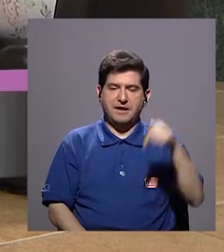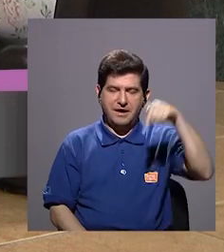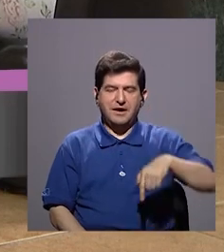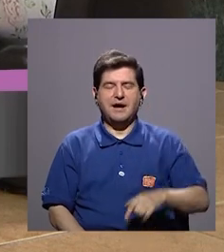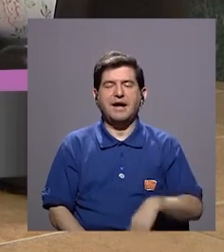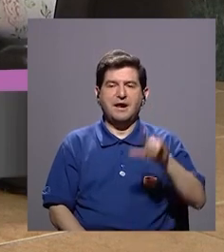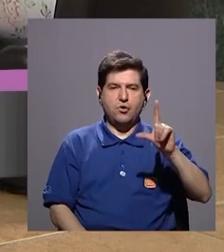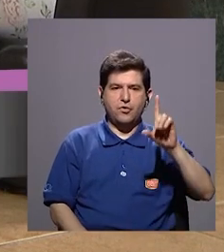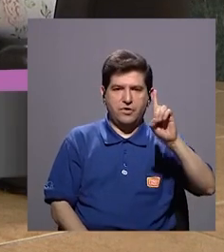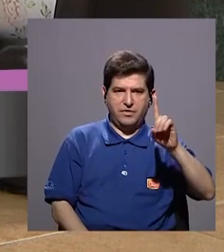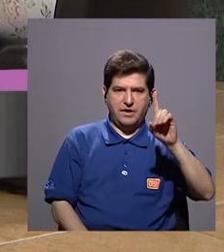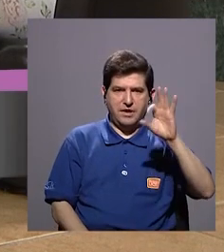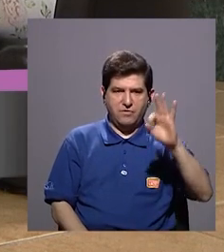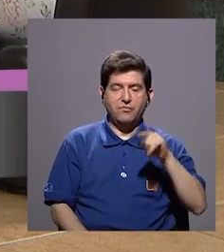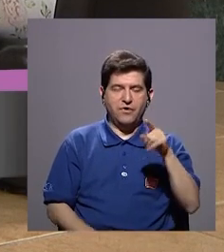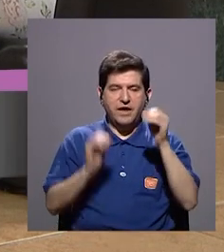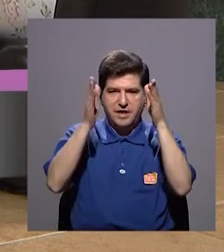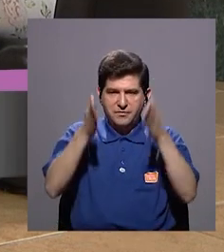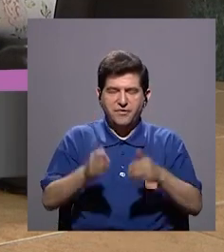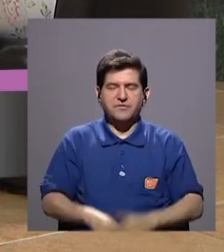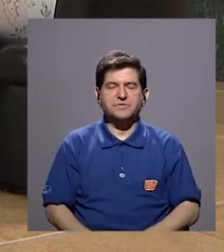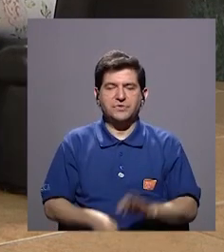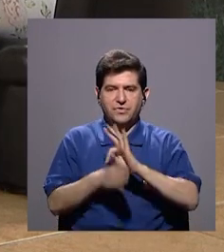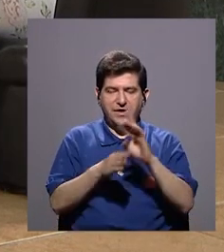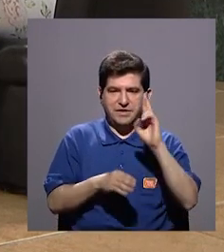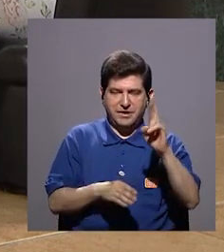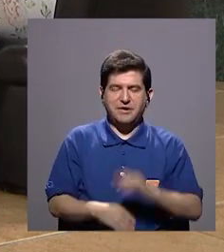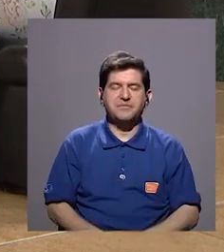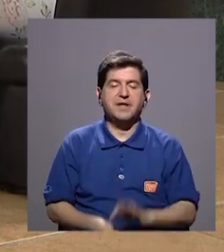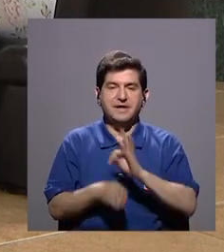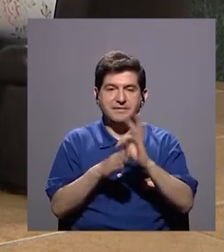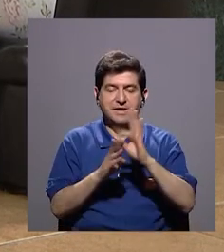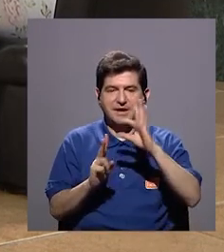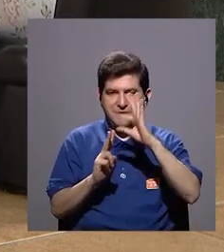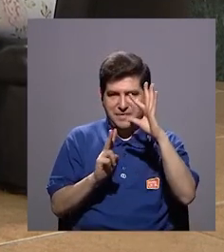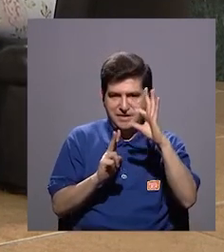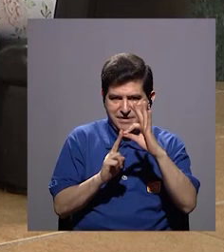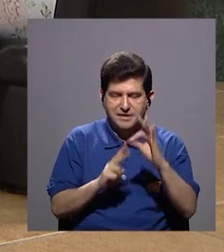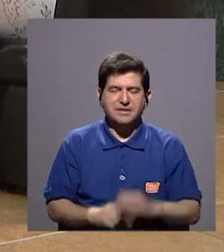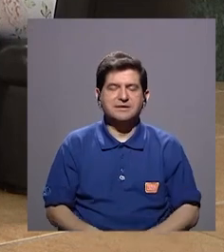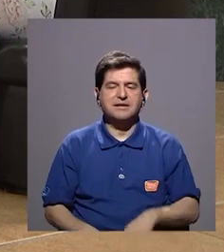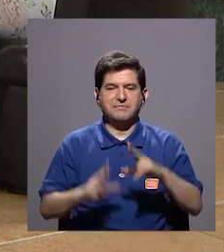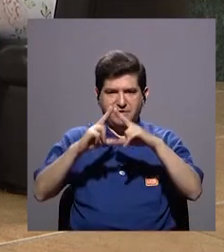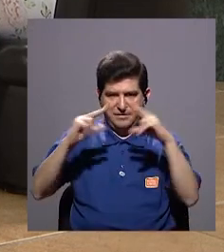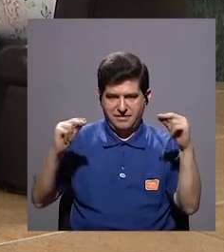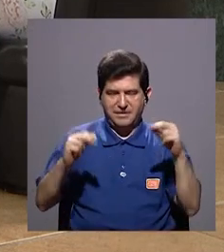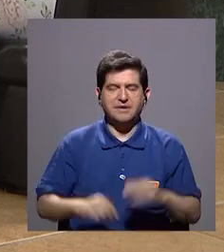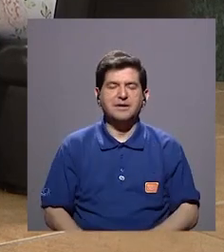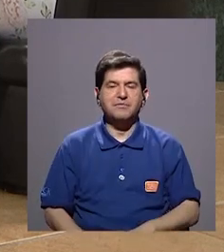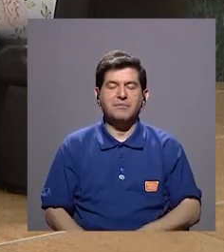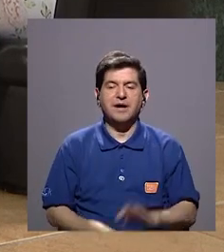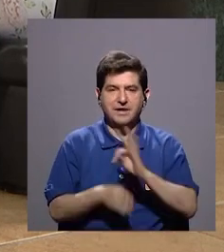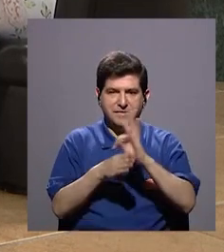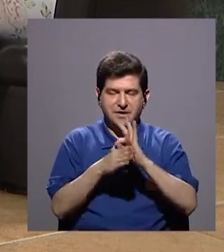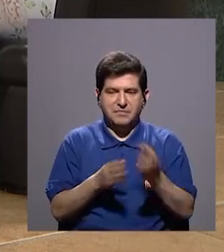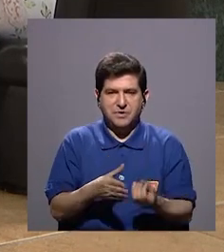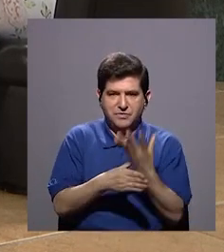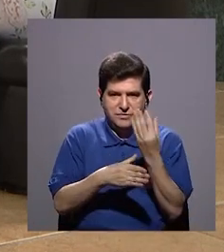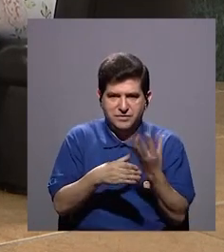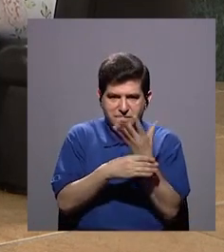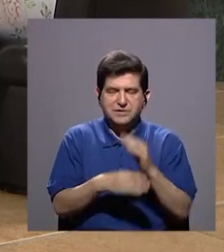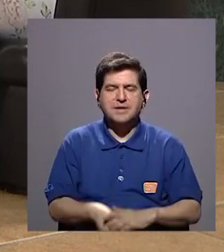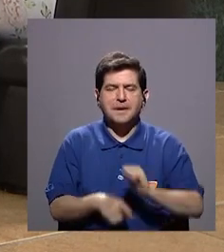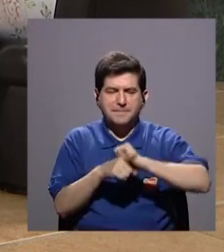acompaña Leonor Delgado Flores. Ella es Reiki Master de la Escuela de Terapias Alternativas en Nicaragua. Además, terapeuta